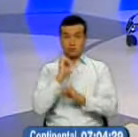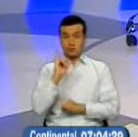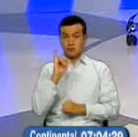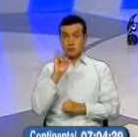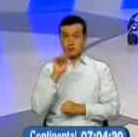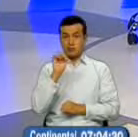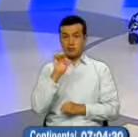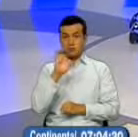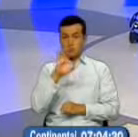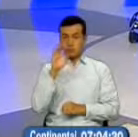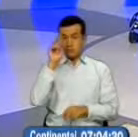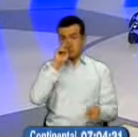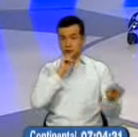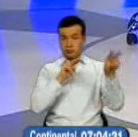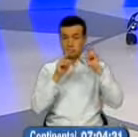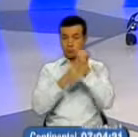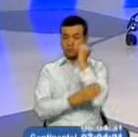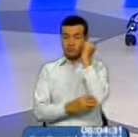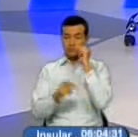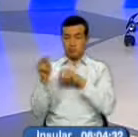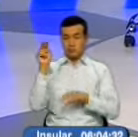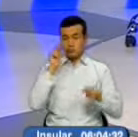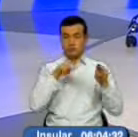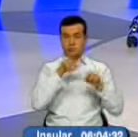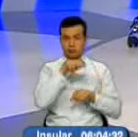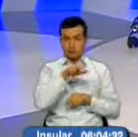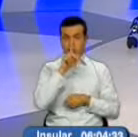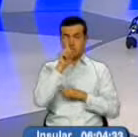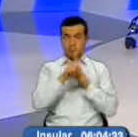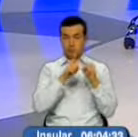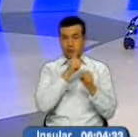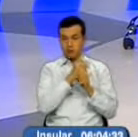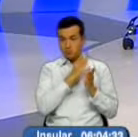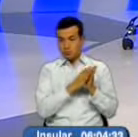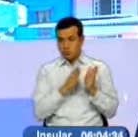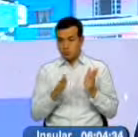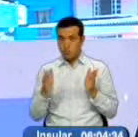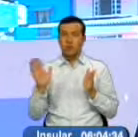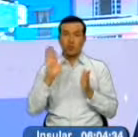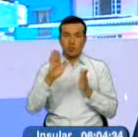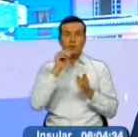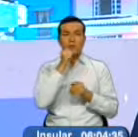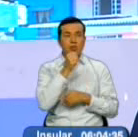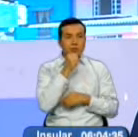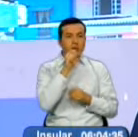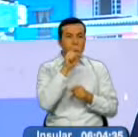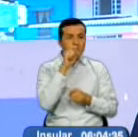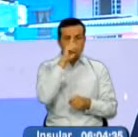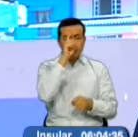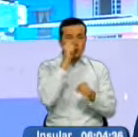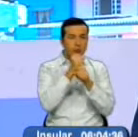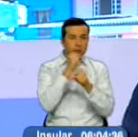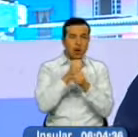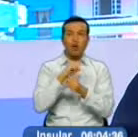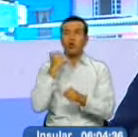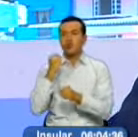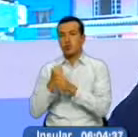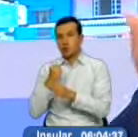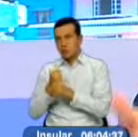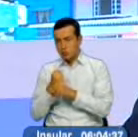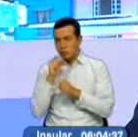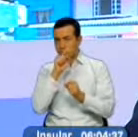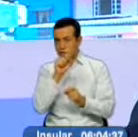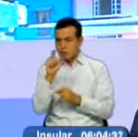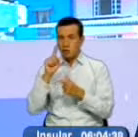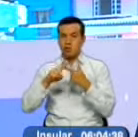tiene mediciones de la pobreza trimestrales y anuales a través de sus encuestas de empleo y subempleo y a través de una encuesta